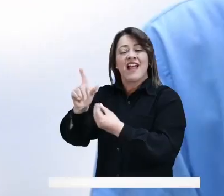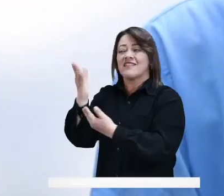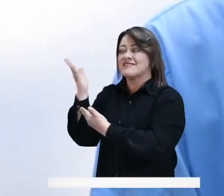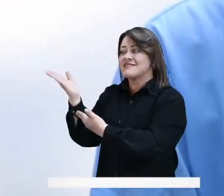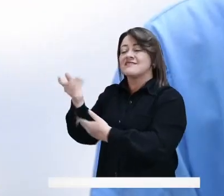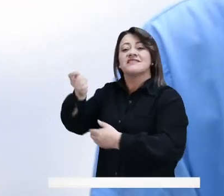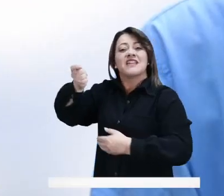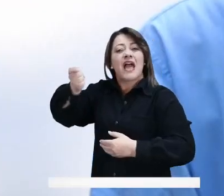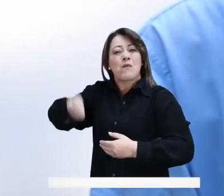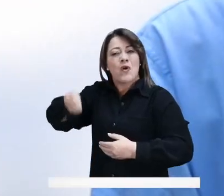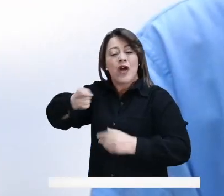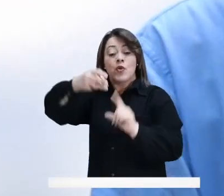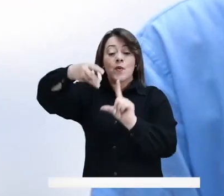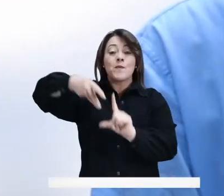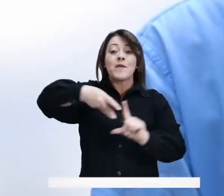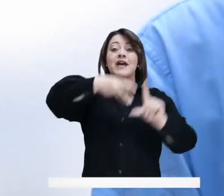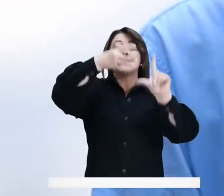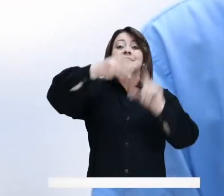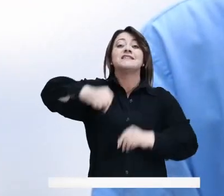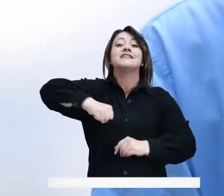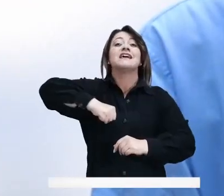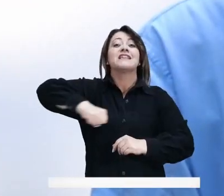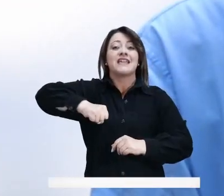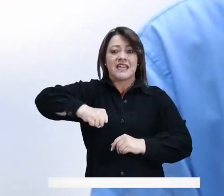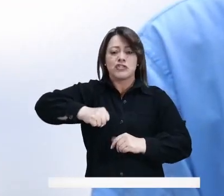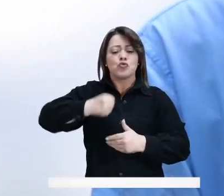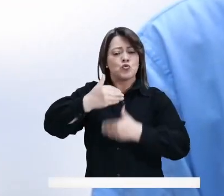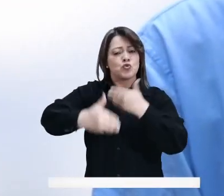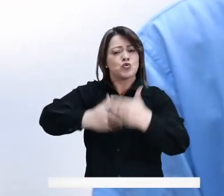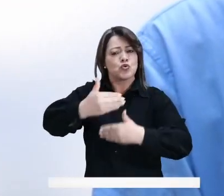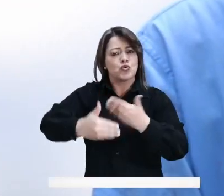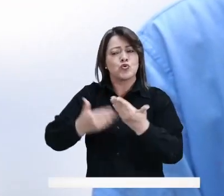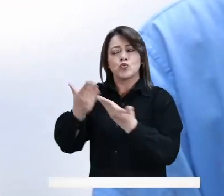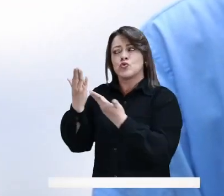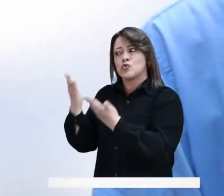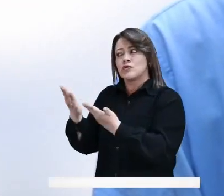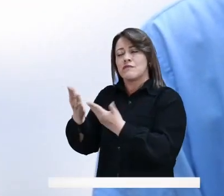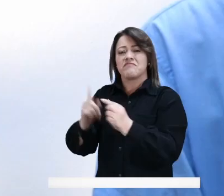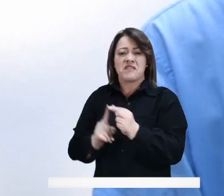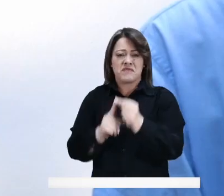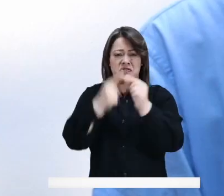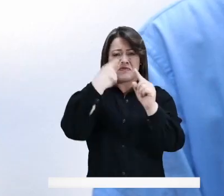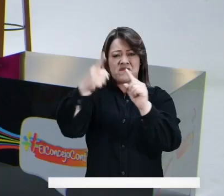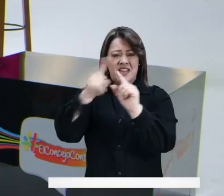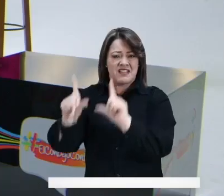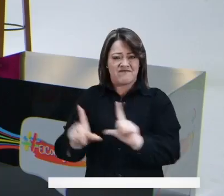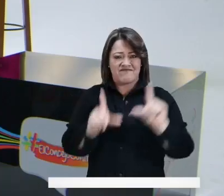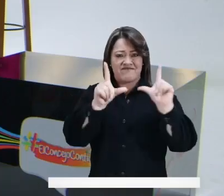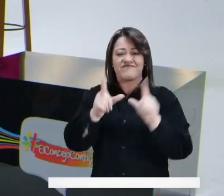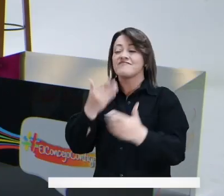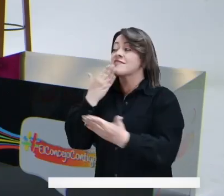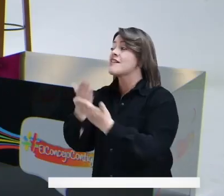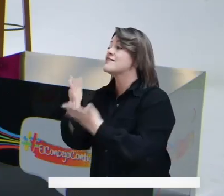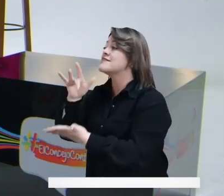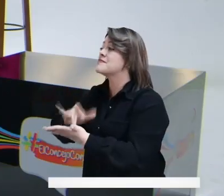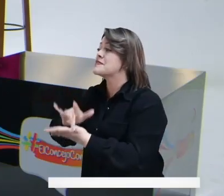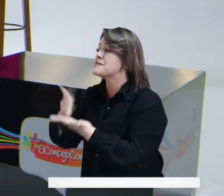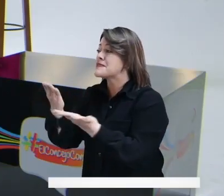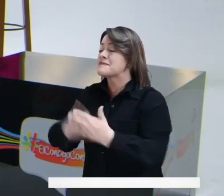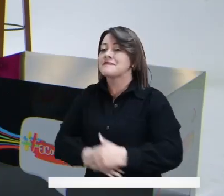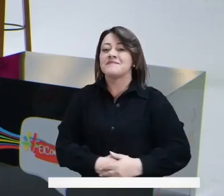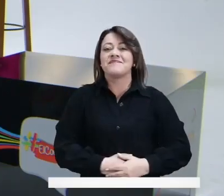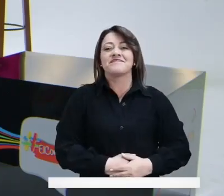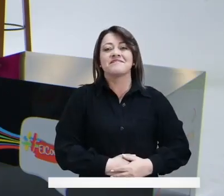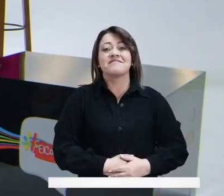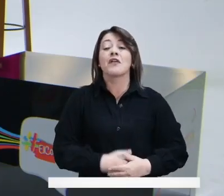es abogado con maestría en Derecho en curso. Cuenta con diferentes especializaciones. Concejal Armando, gracias por aceptar la